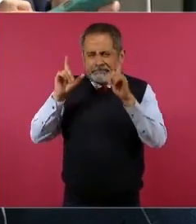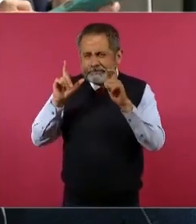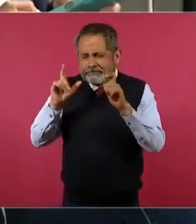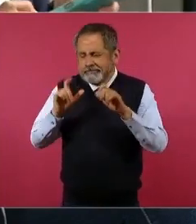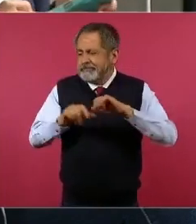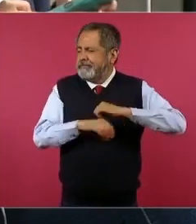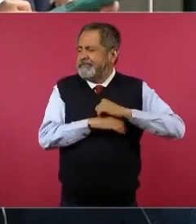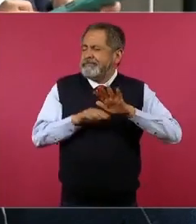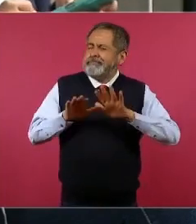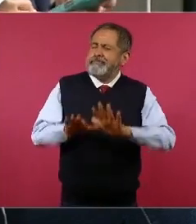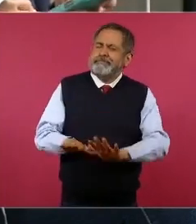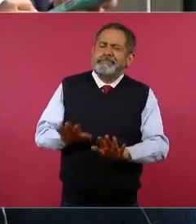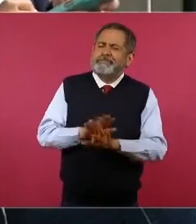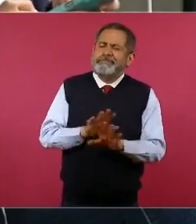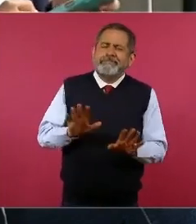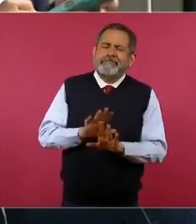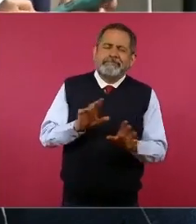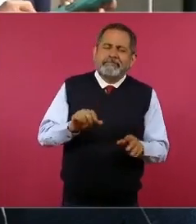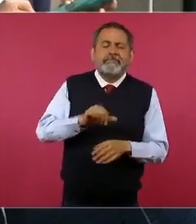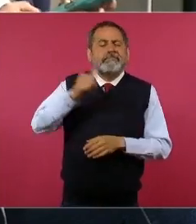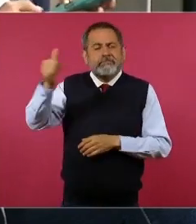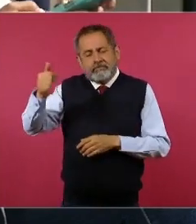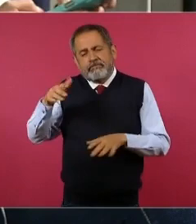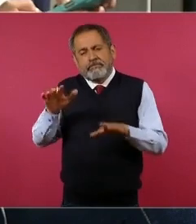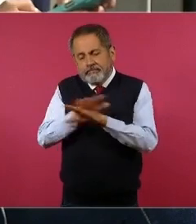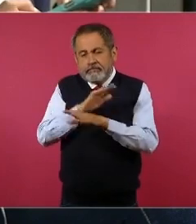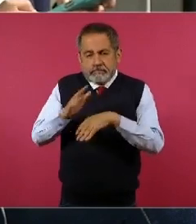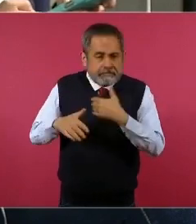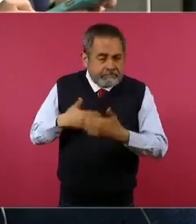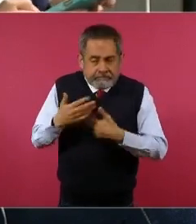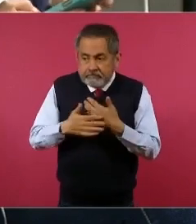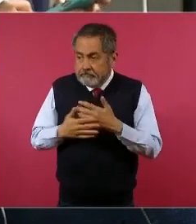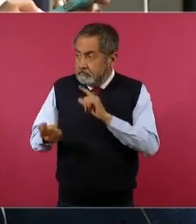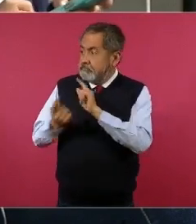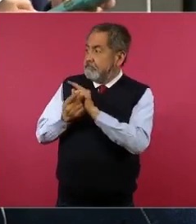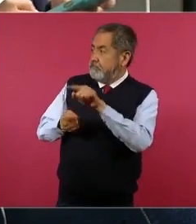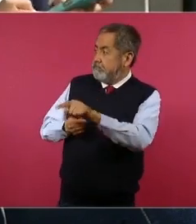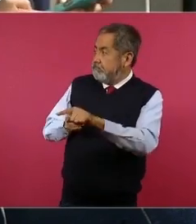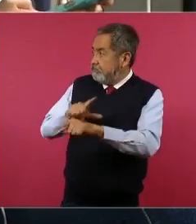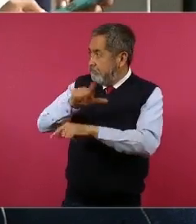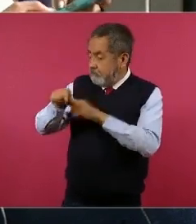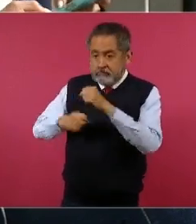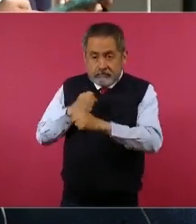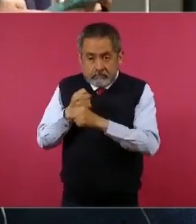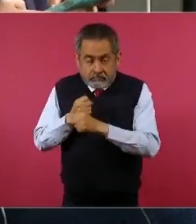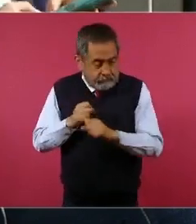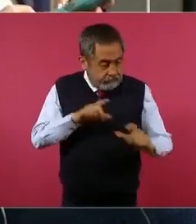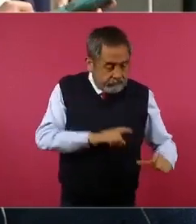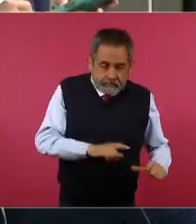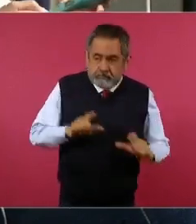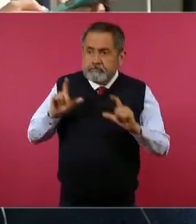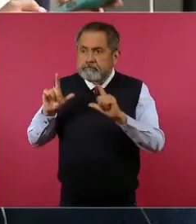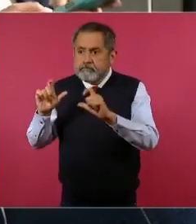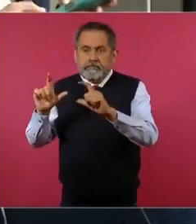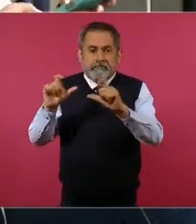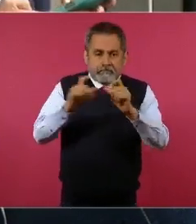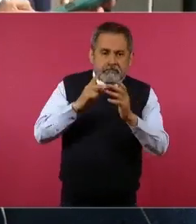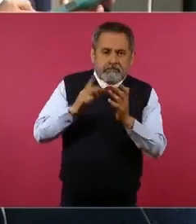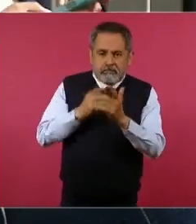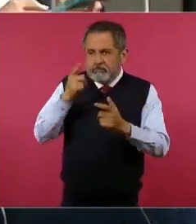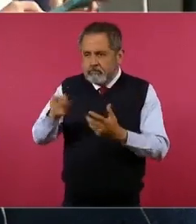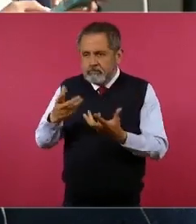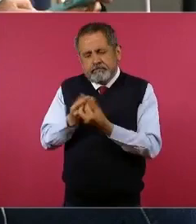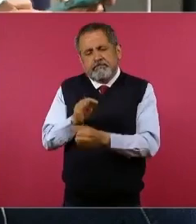para conocer un distinto movimiento social, pero también reformador y revolucionario. Años después la exhumé y la puse al servicio de esa otra causa, la de